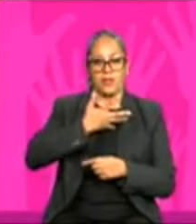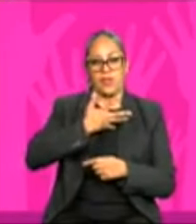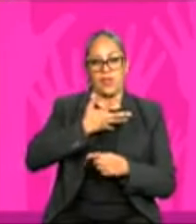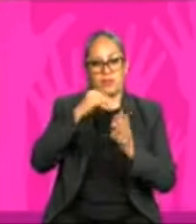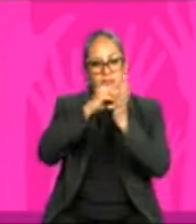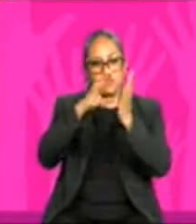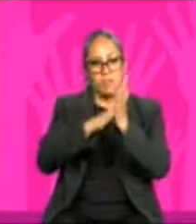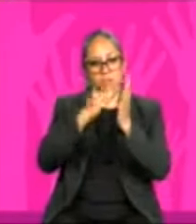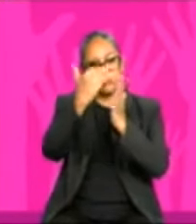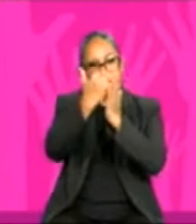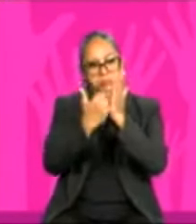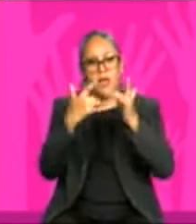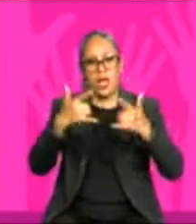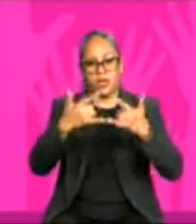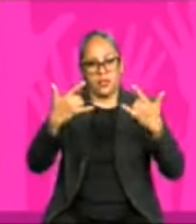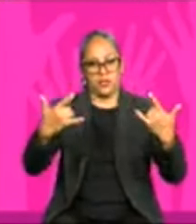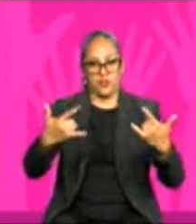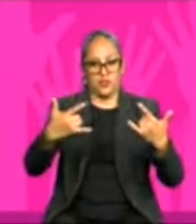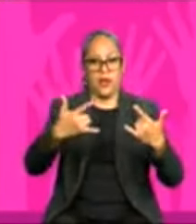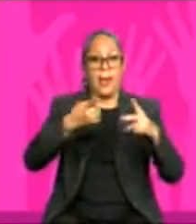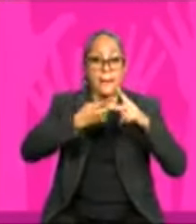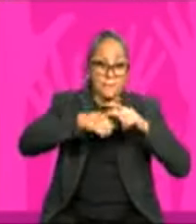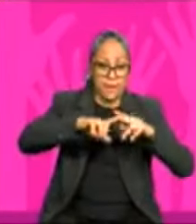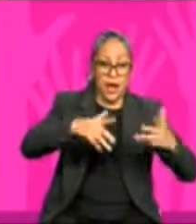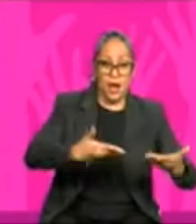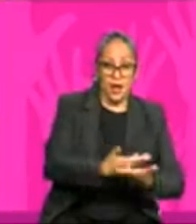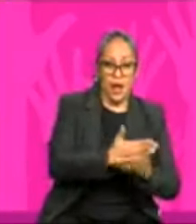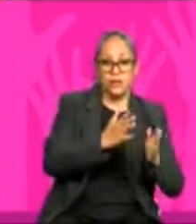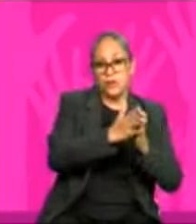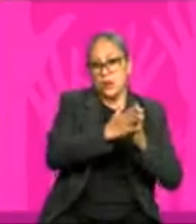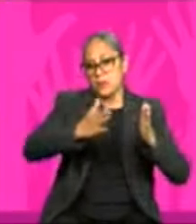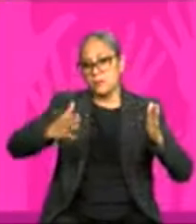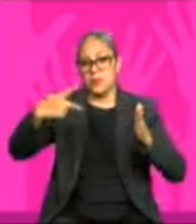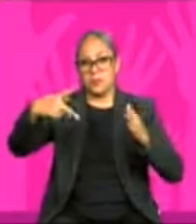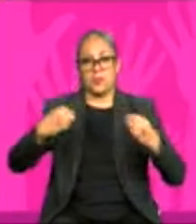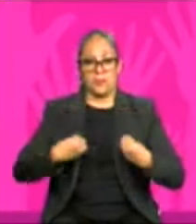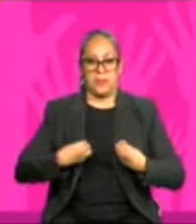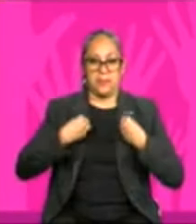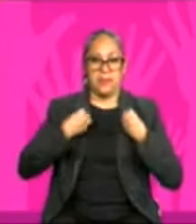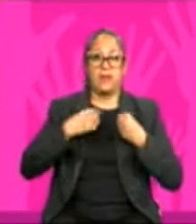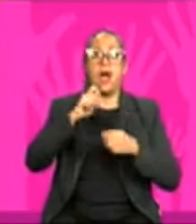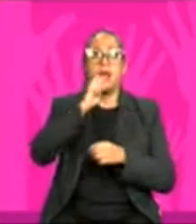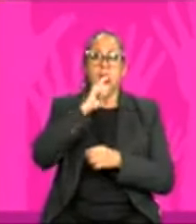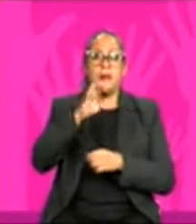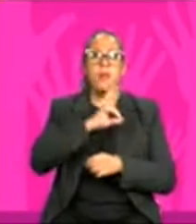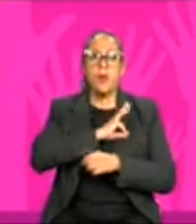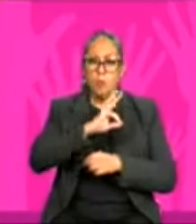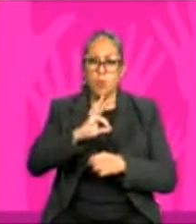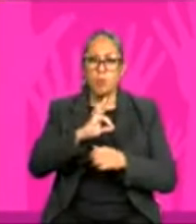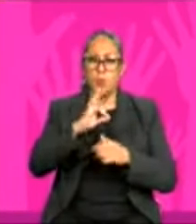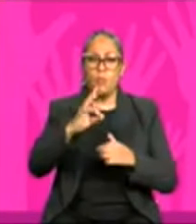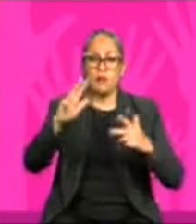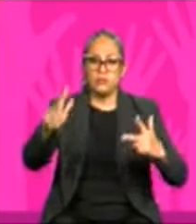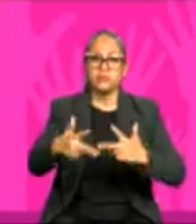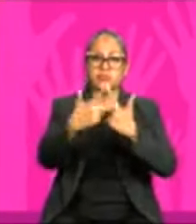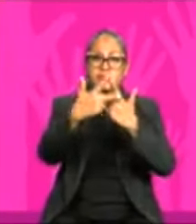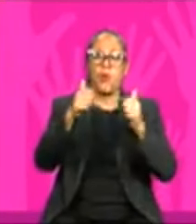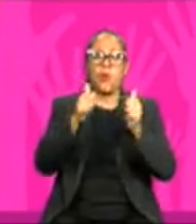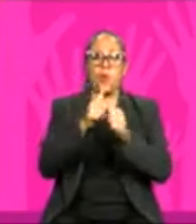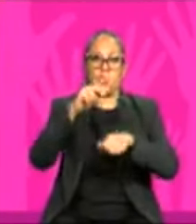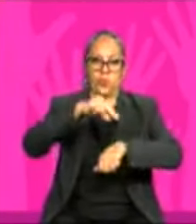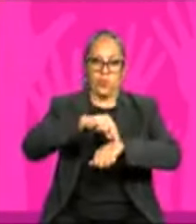digital desde el momento de nacer y así como rehabilitar las consultas a distancias. Por